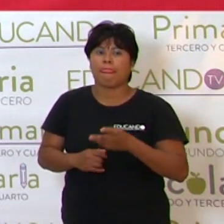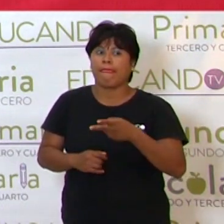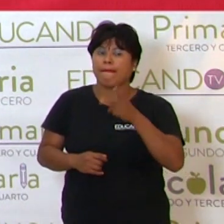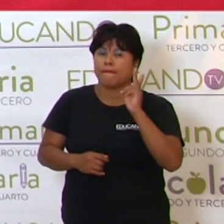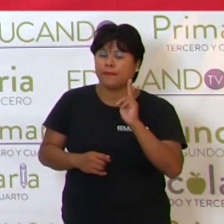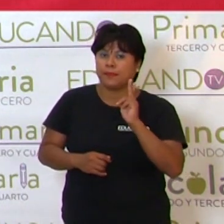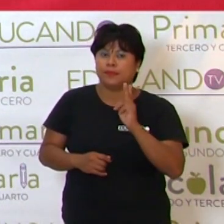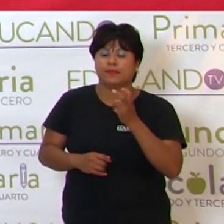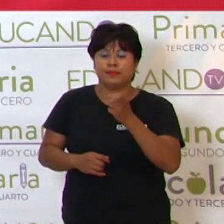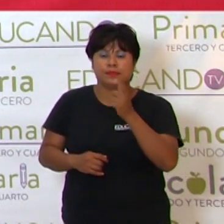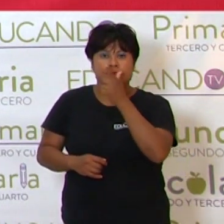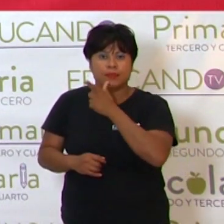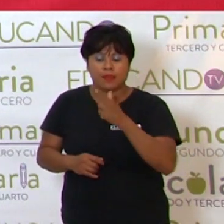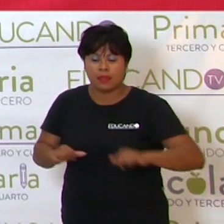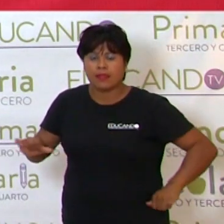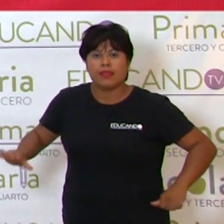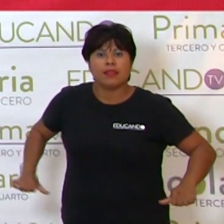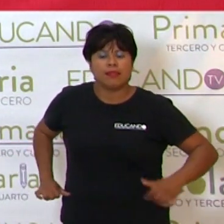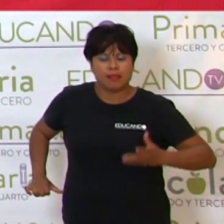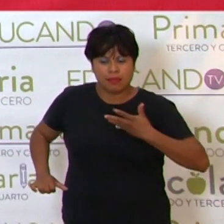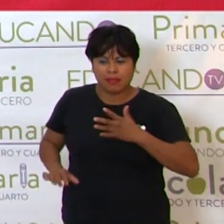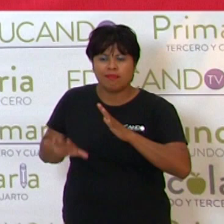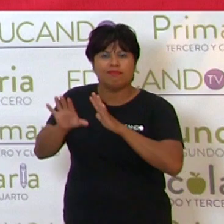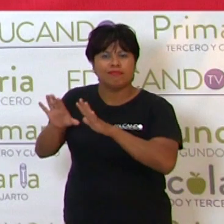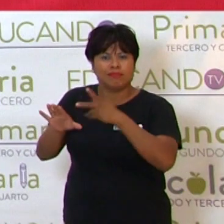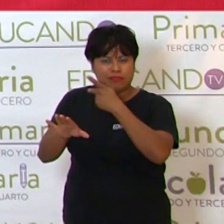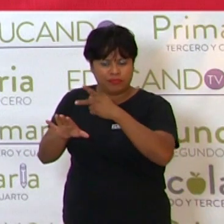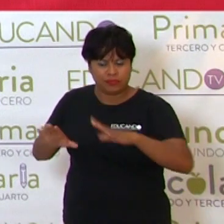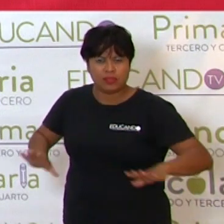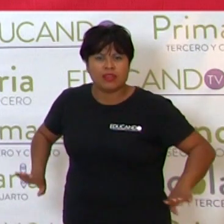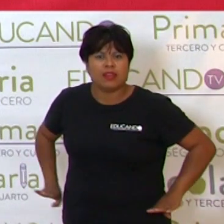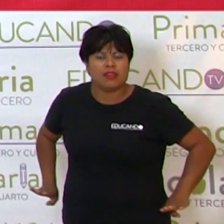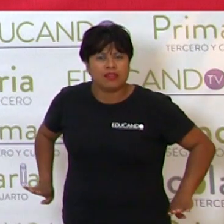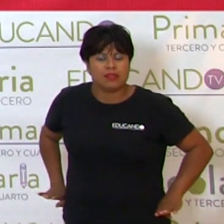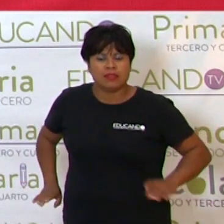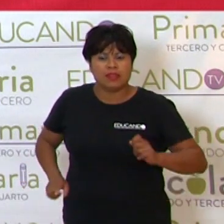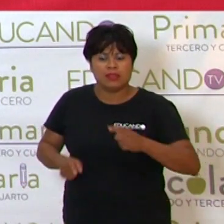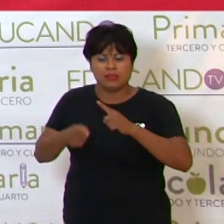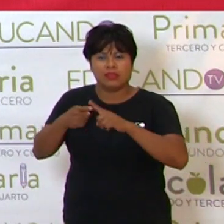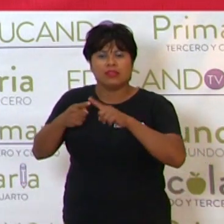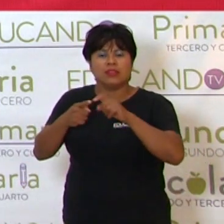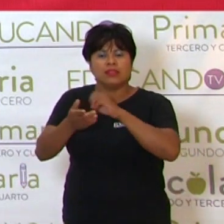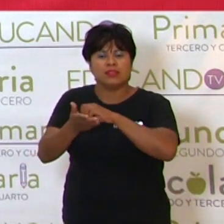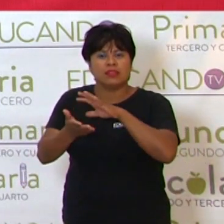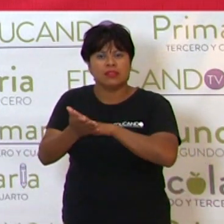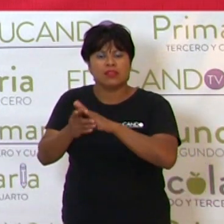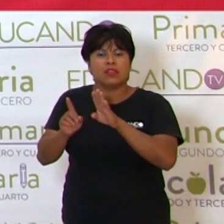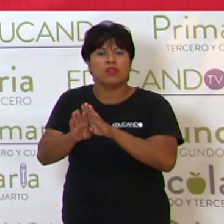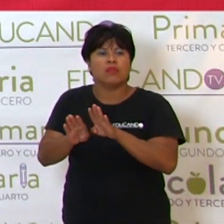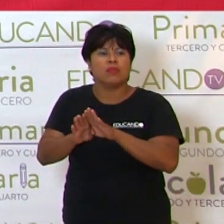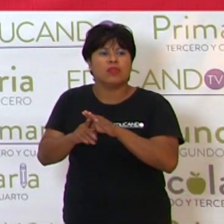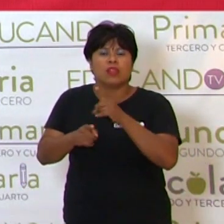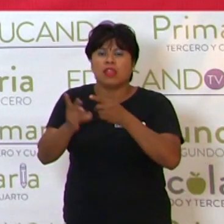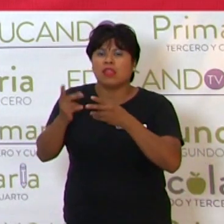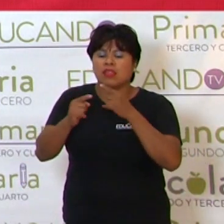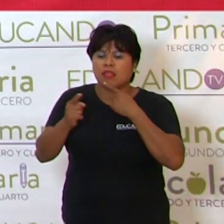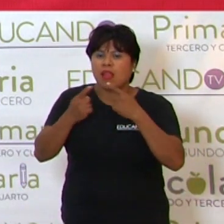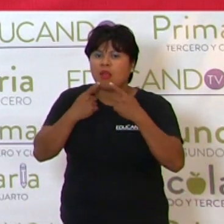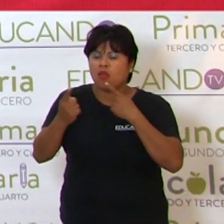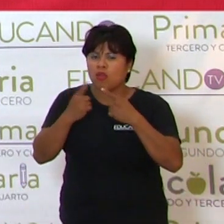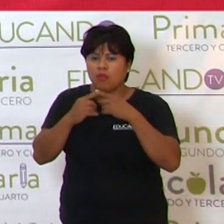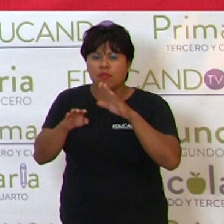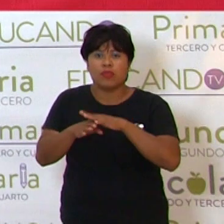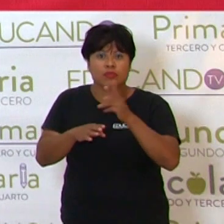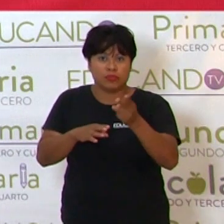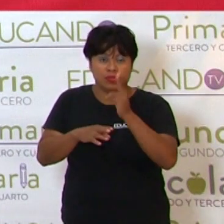Pero que el lenguaje teatral tiene sus propias características. Y una de ellas dijimos que está escrito en forma de diálogo, porque como